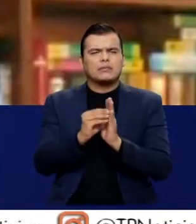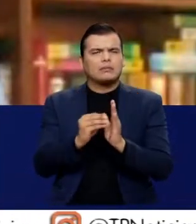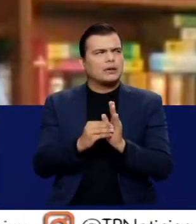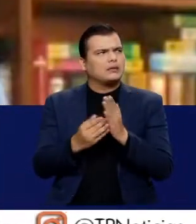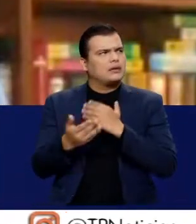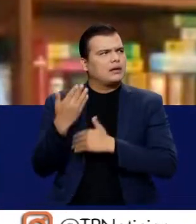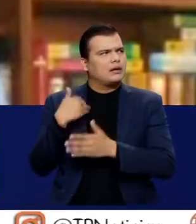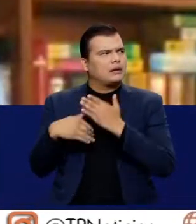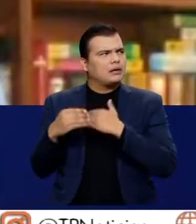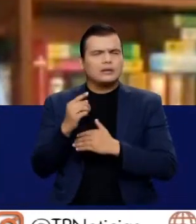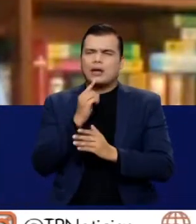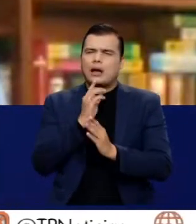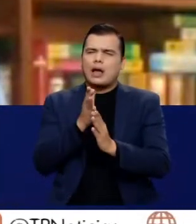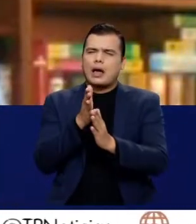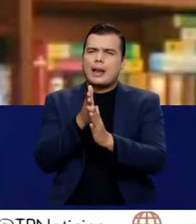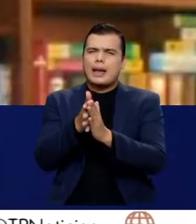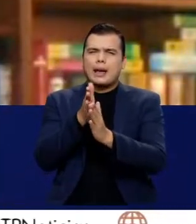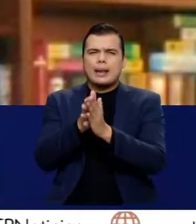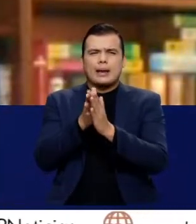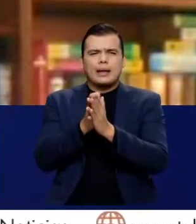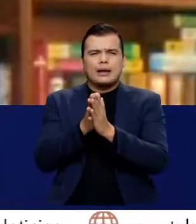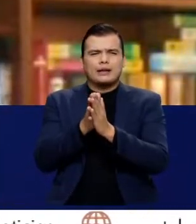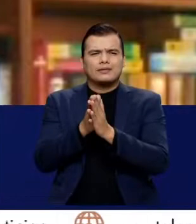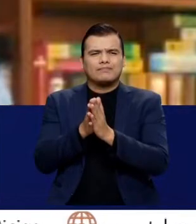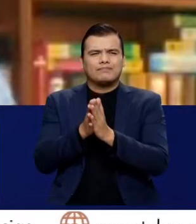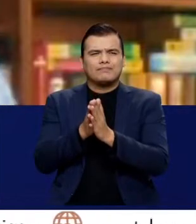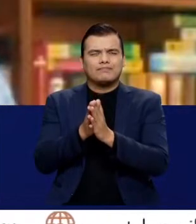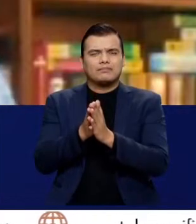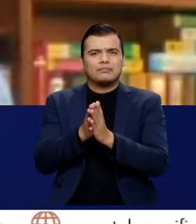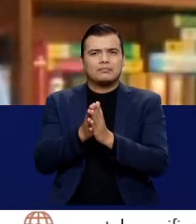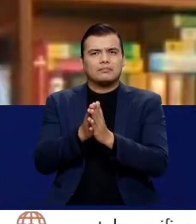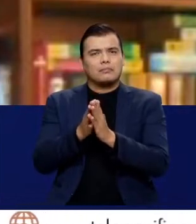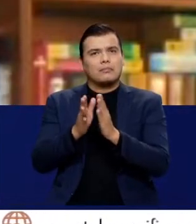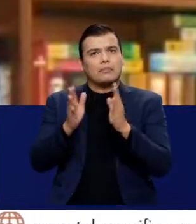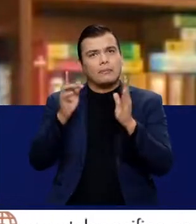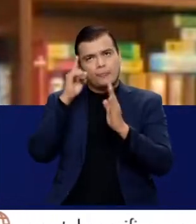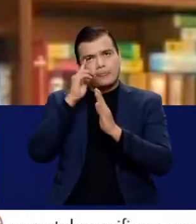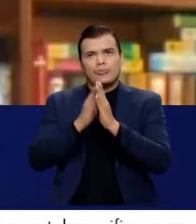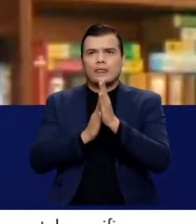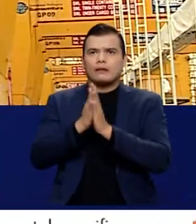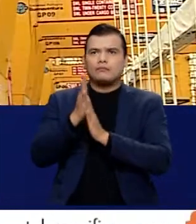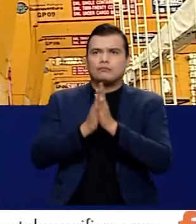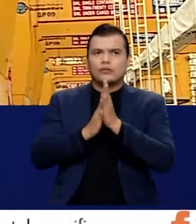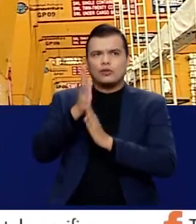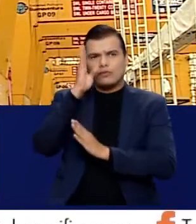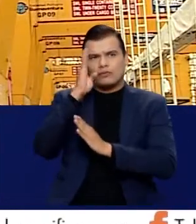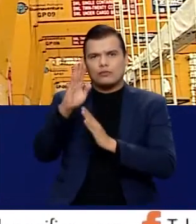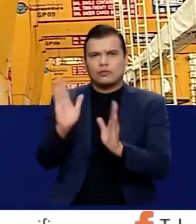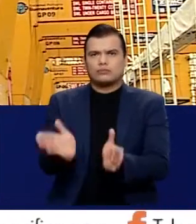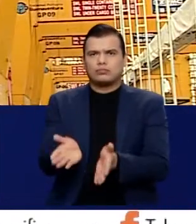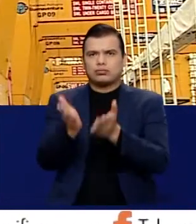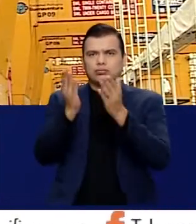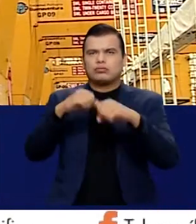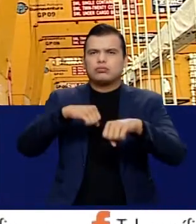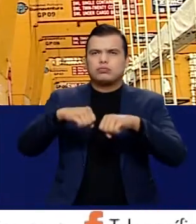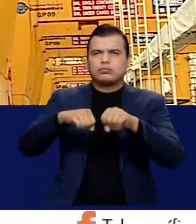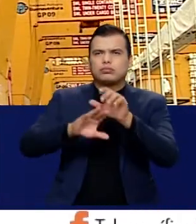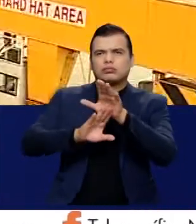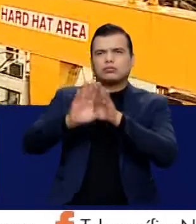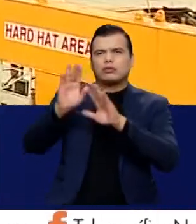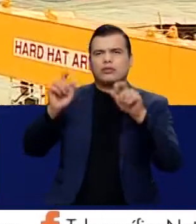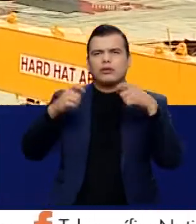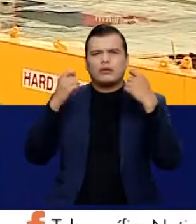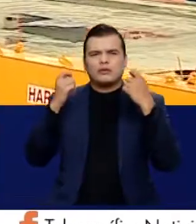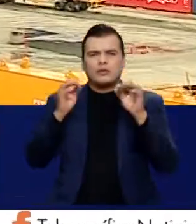afirmaciones de esperanza del optimismo pero no no no hay ningún comercio importante entre luces de colombia